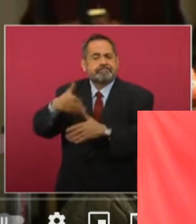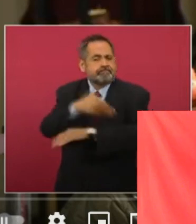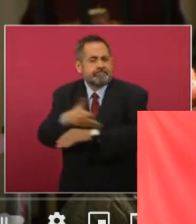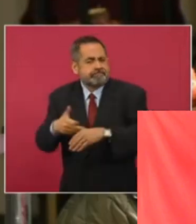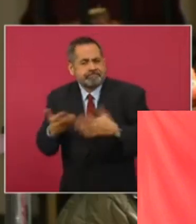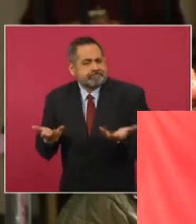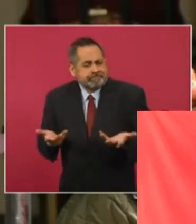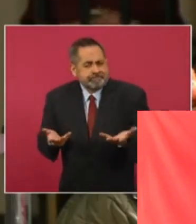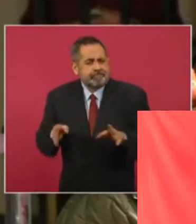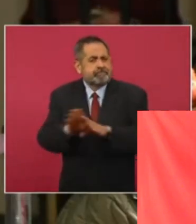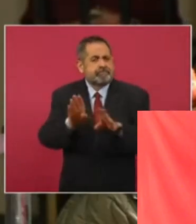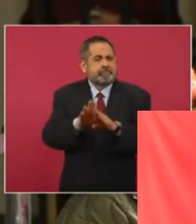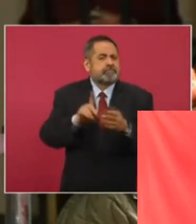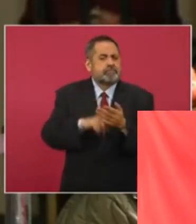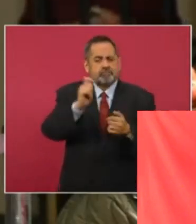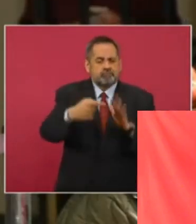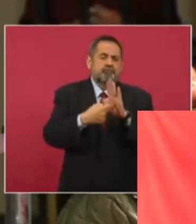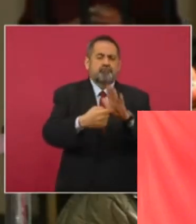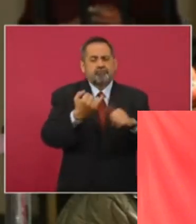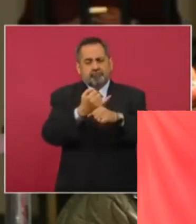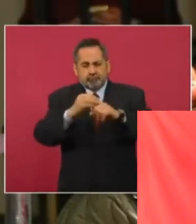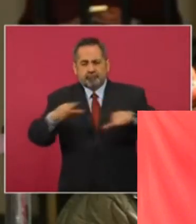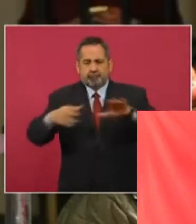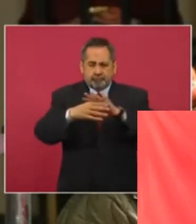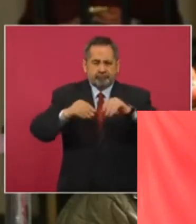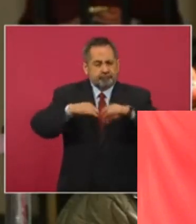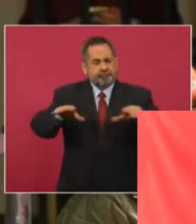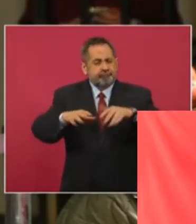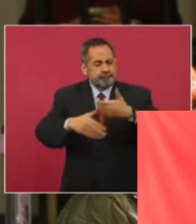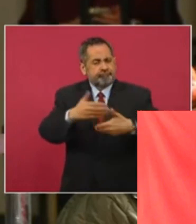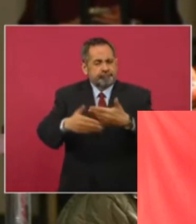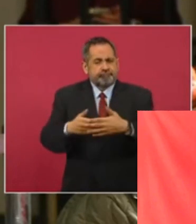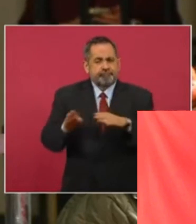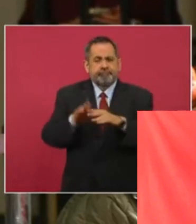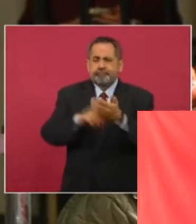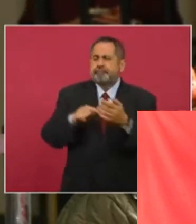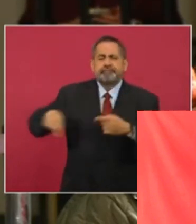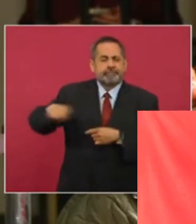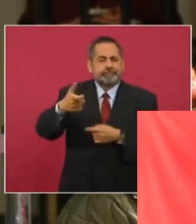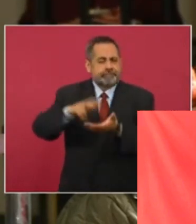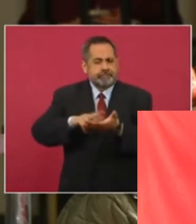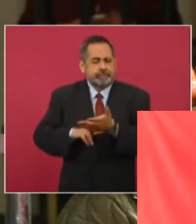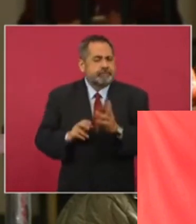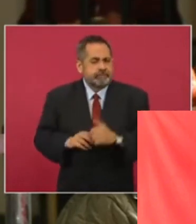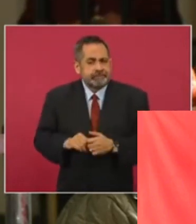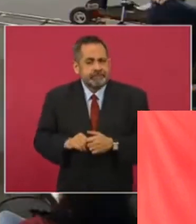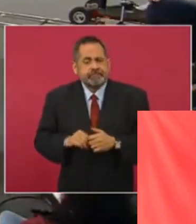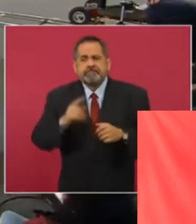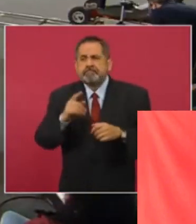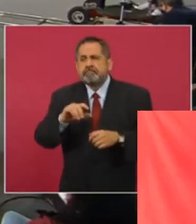¿eh? ¿Cómo, aparte de dar estos informes, por supuesto, y de su evolución, del comportamiento de los precios, qué más